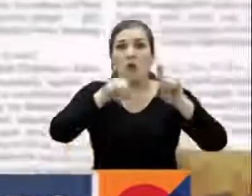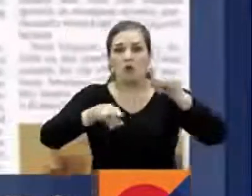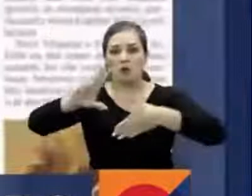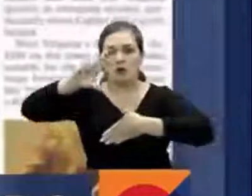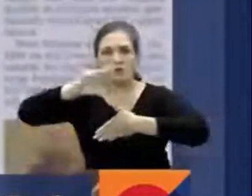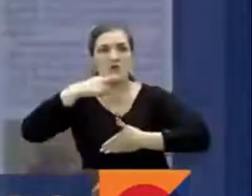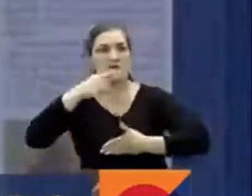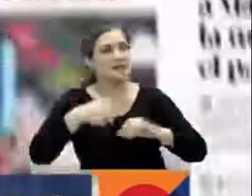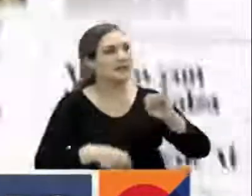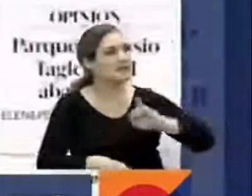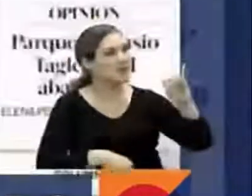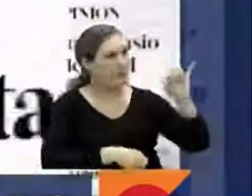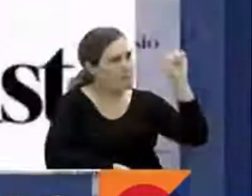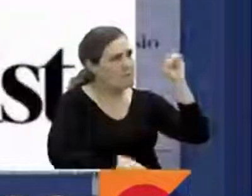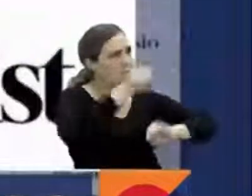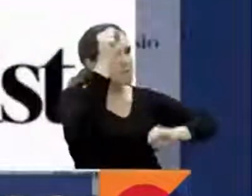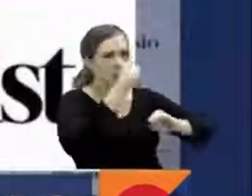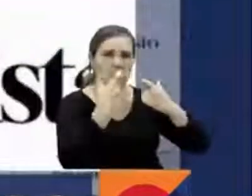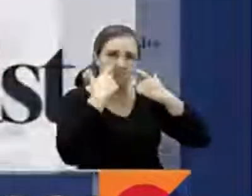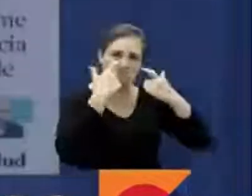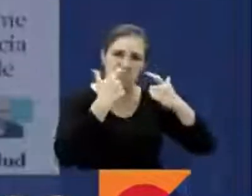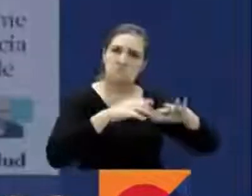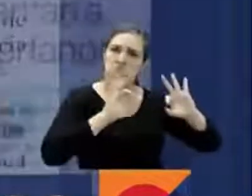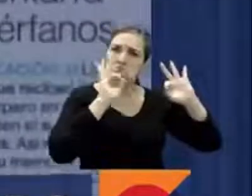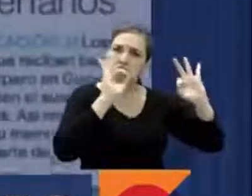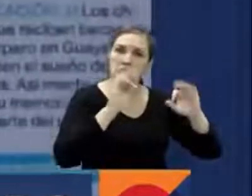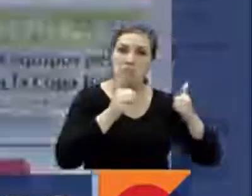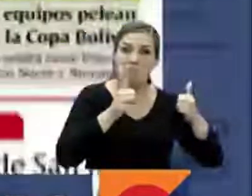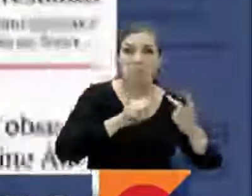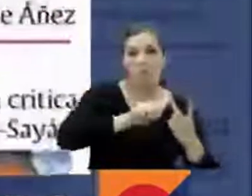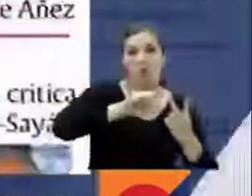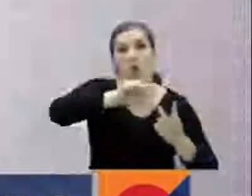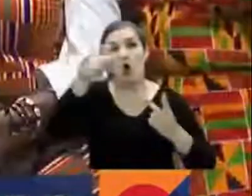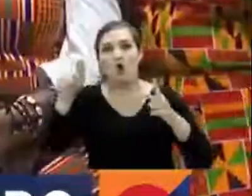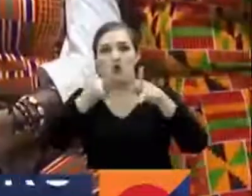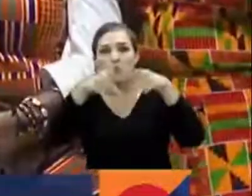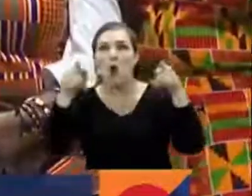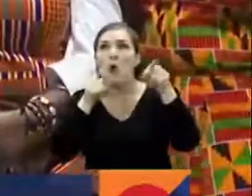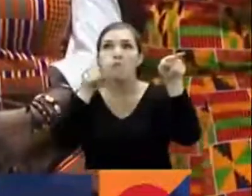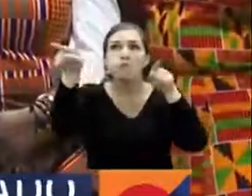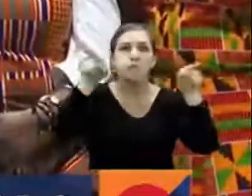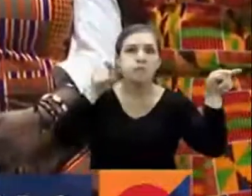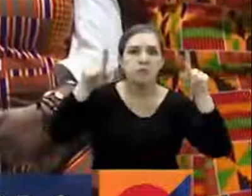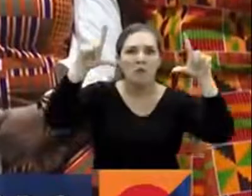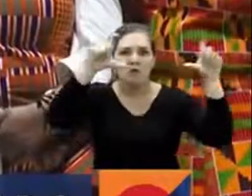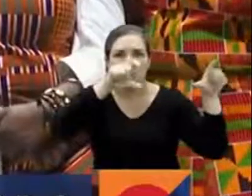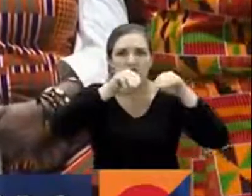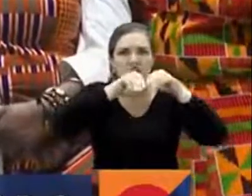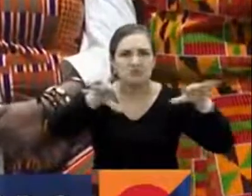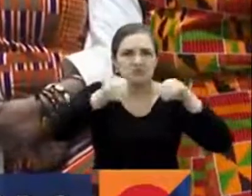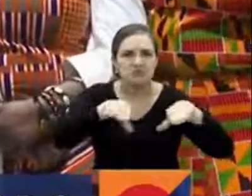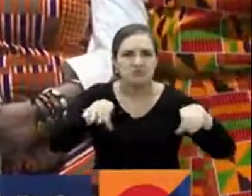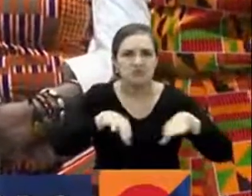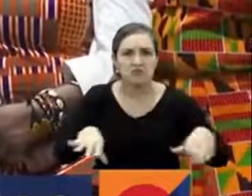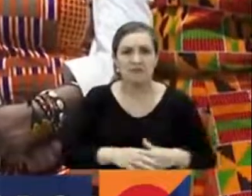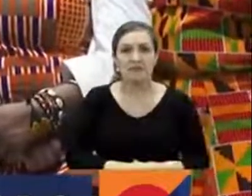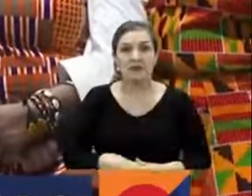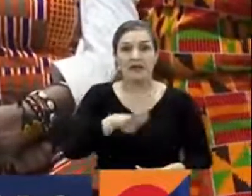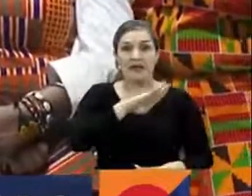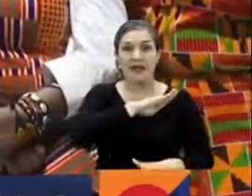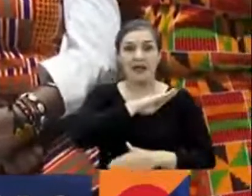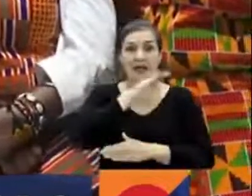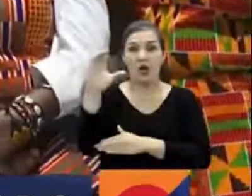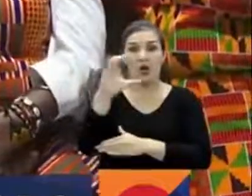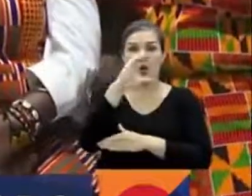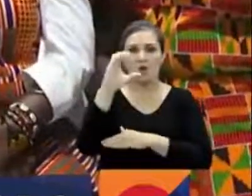poder. Diarios del mundo destacan elección en primeras páginas. Alcaldes de ciudades colombianas